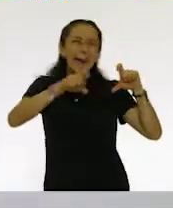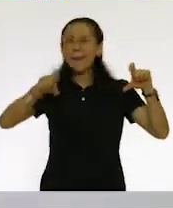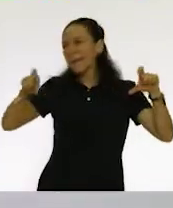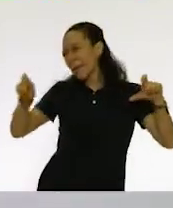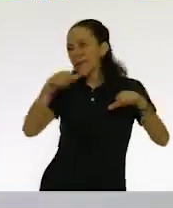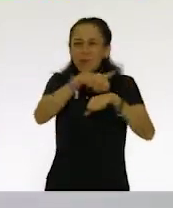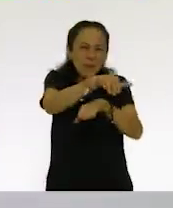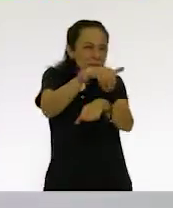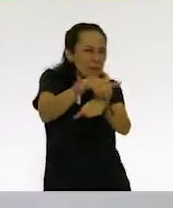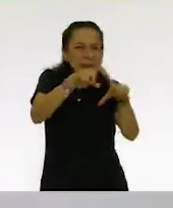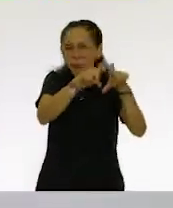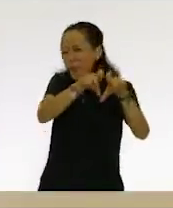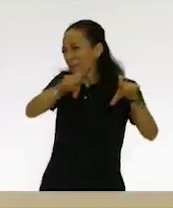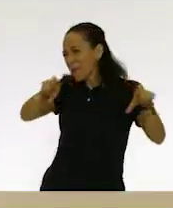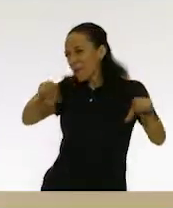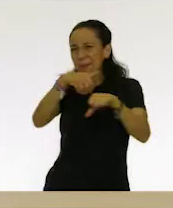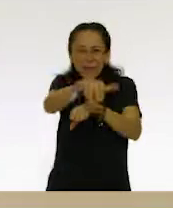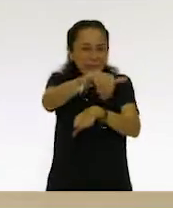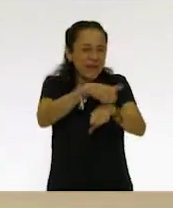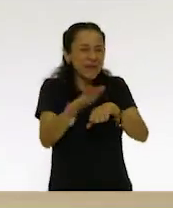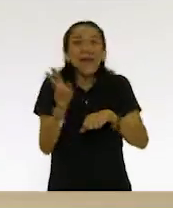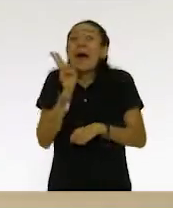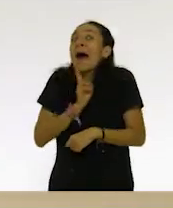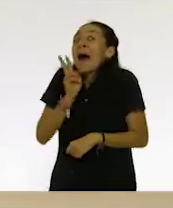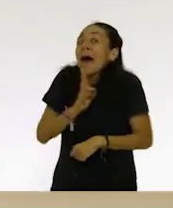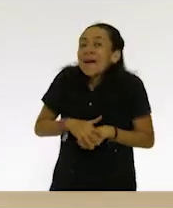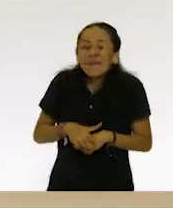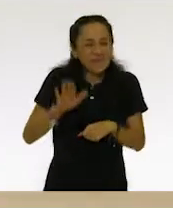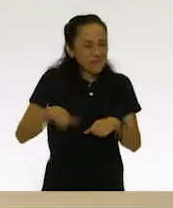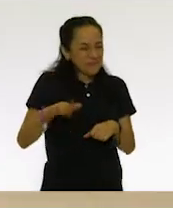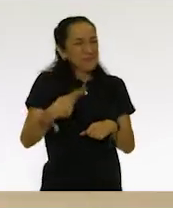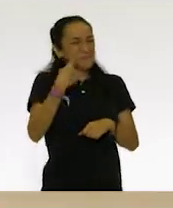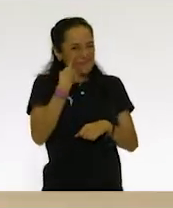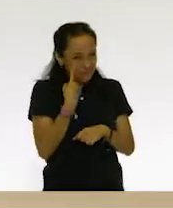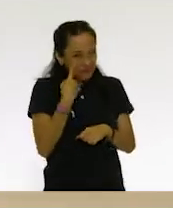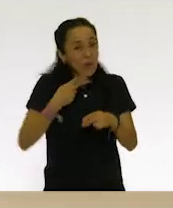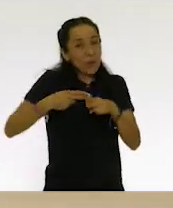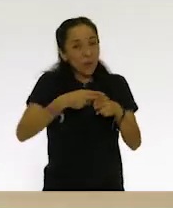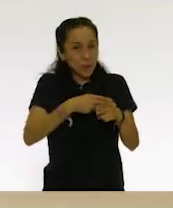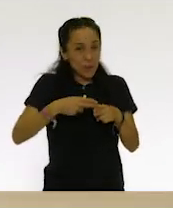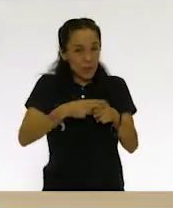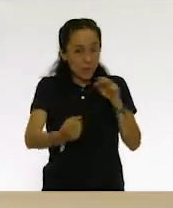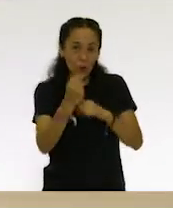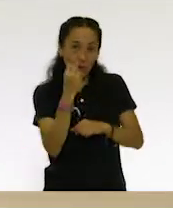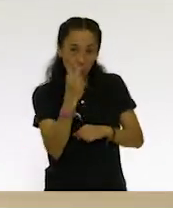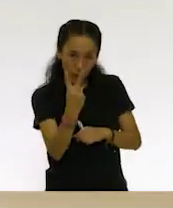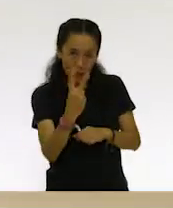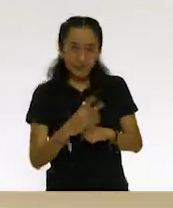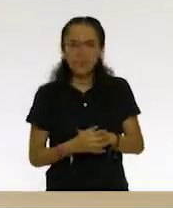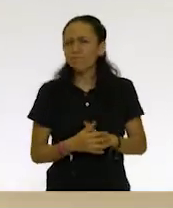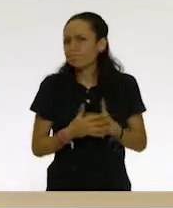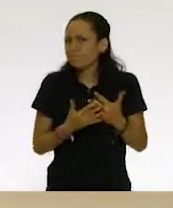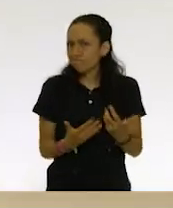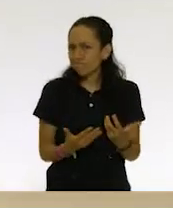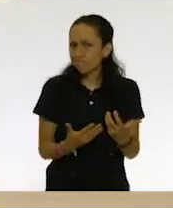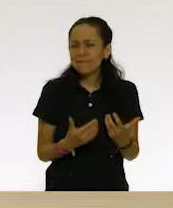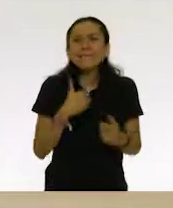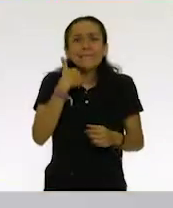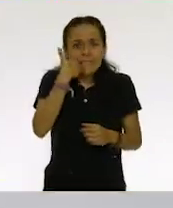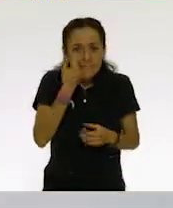numérica. A ver. Mira, hay solo 2 cuchillos. ¿Y cuántos faltan para llegar a